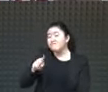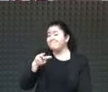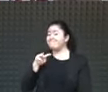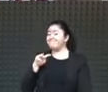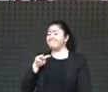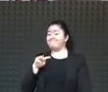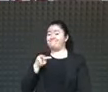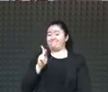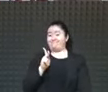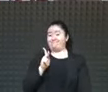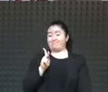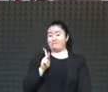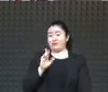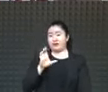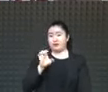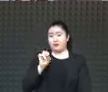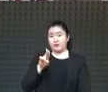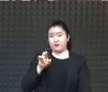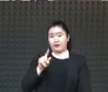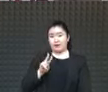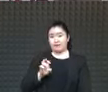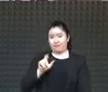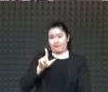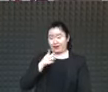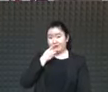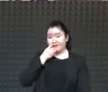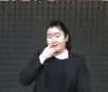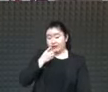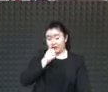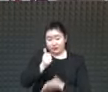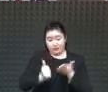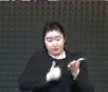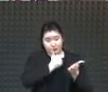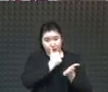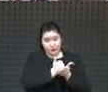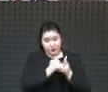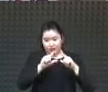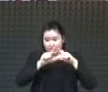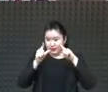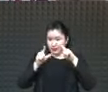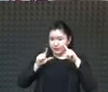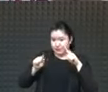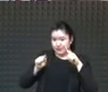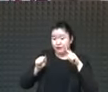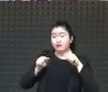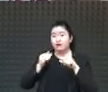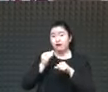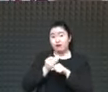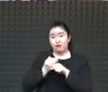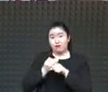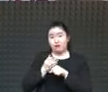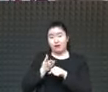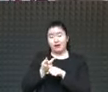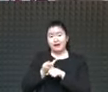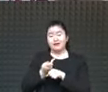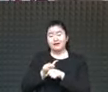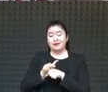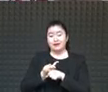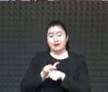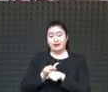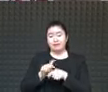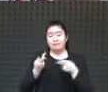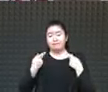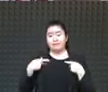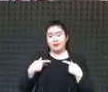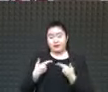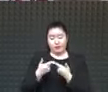ahora sí que según el Coneval, pues ni en la ciudad ni en México, por supuesto, se ha podido detener la pobreza. Incluso